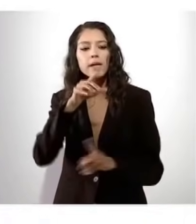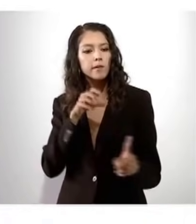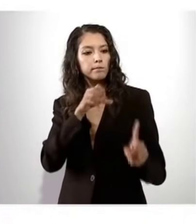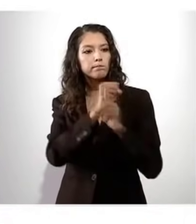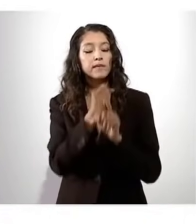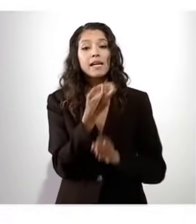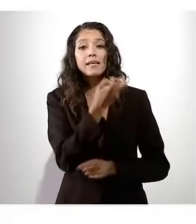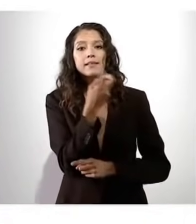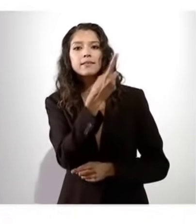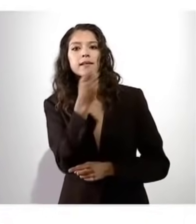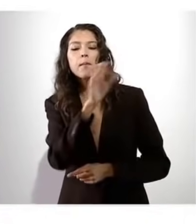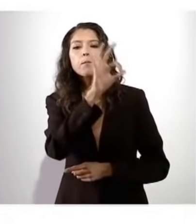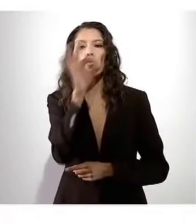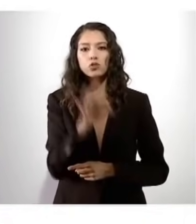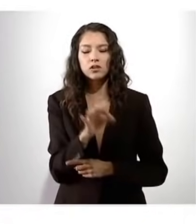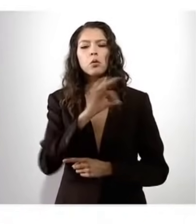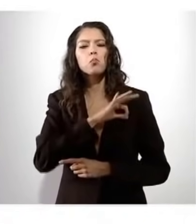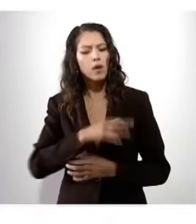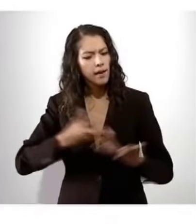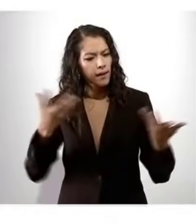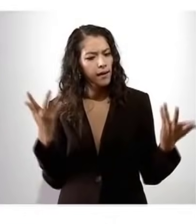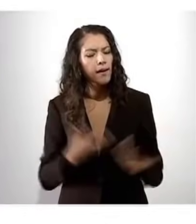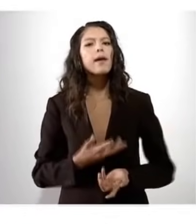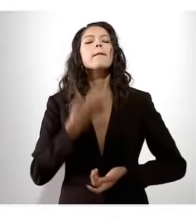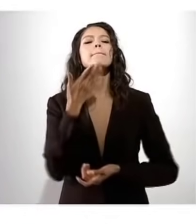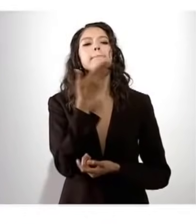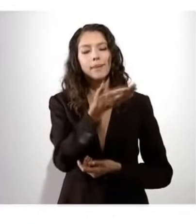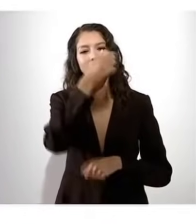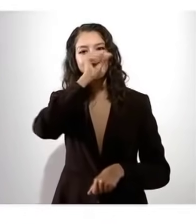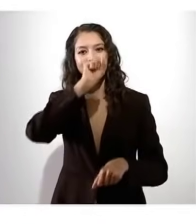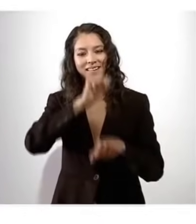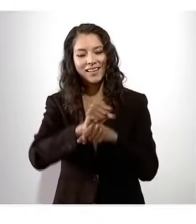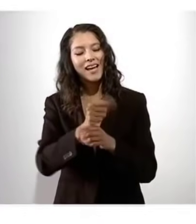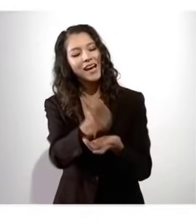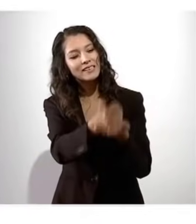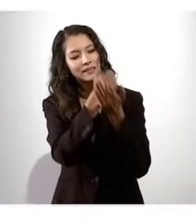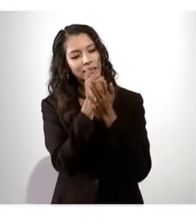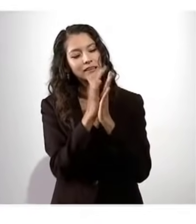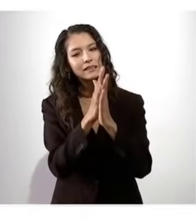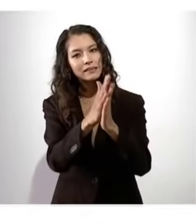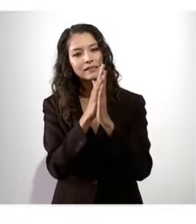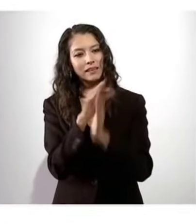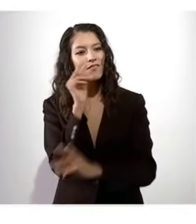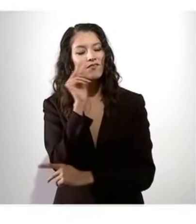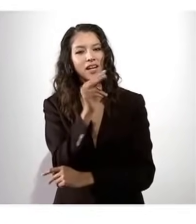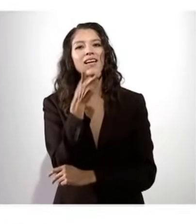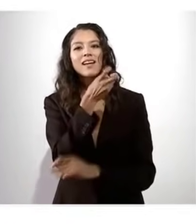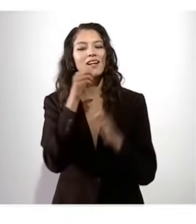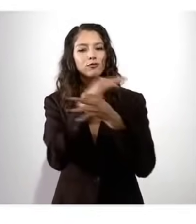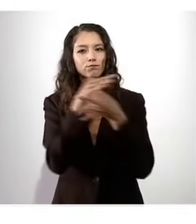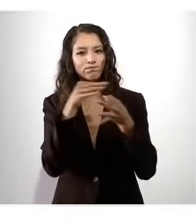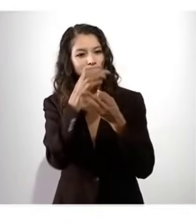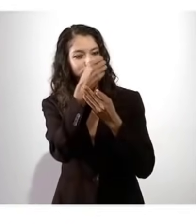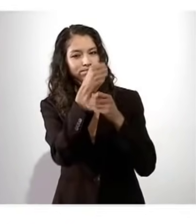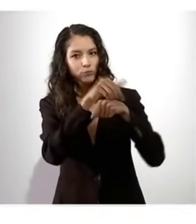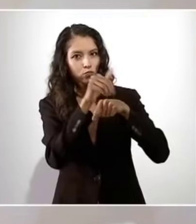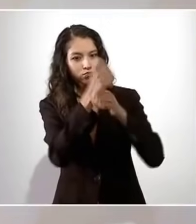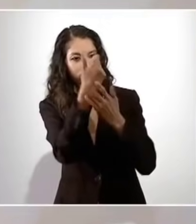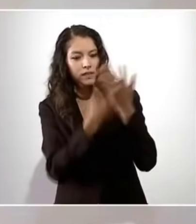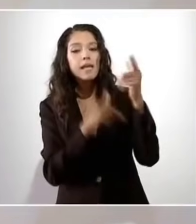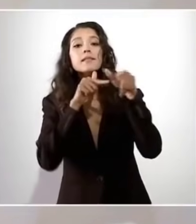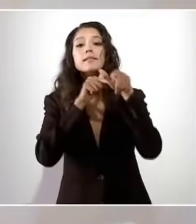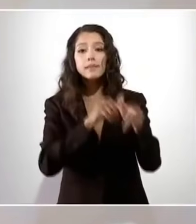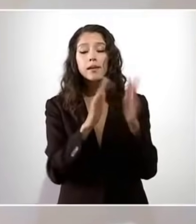ese 100% que lo podemos hacer y que vamos a pedir a la Secretaría nos haga favor de ver esos datos también. En la que sigue, por